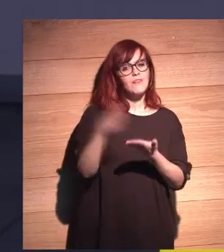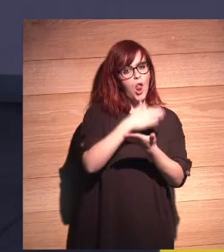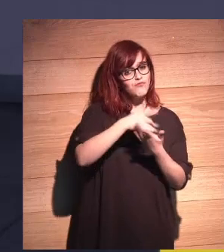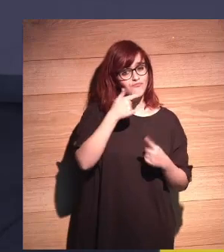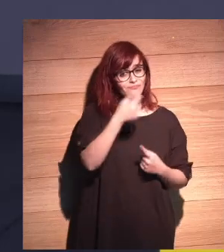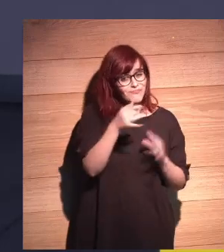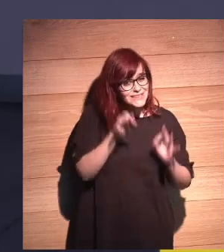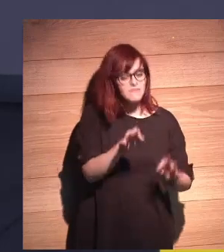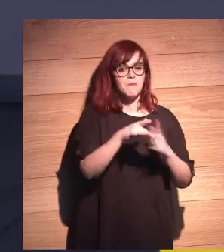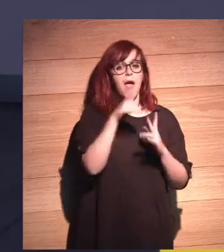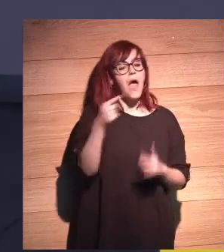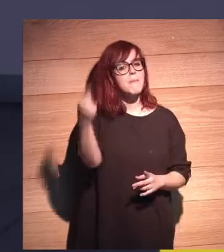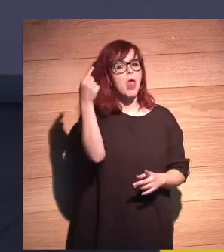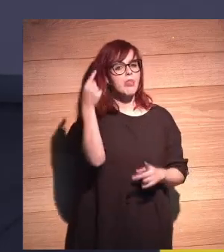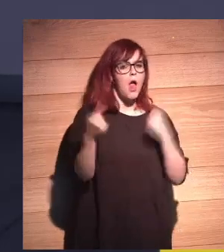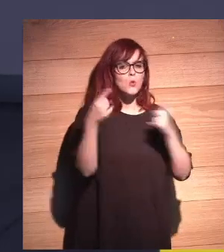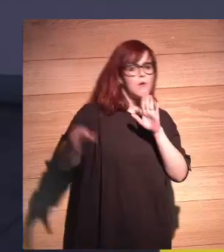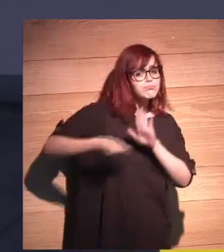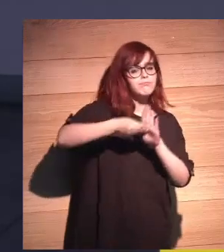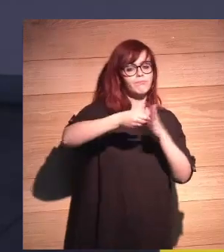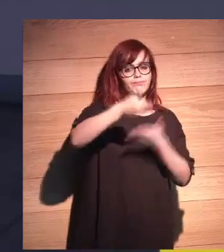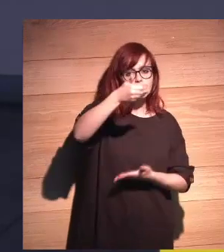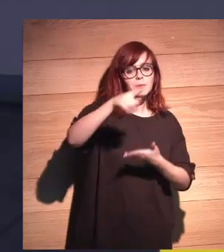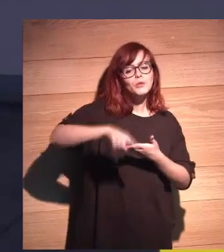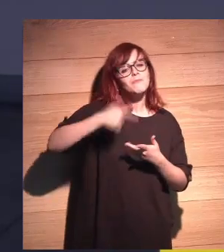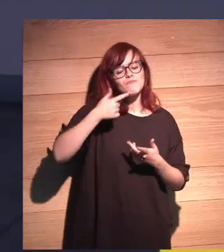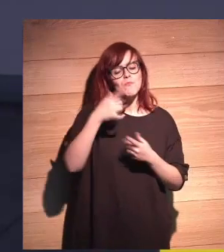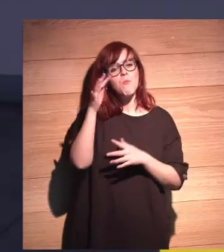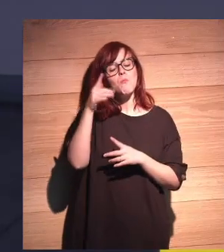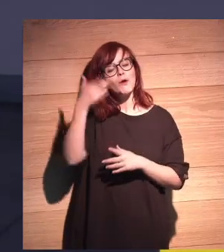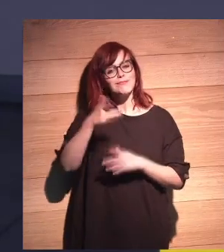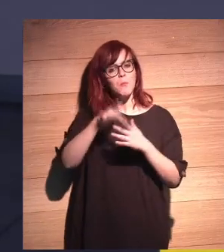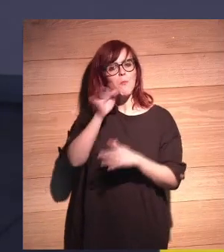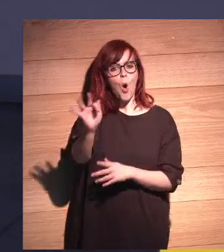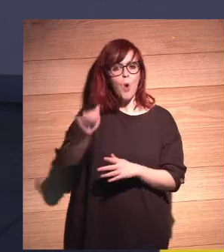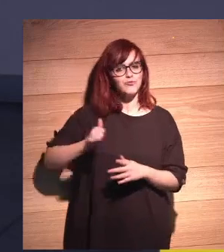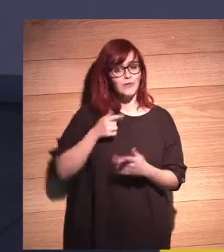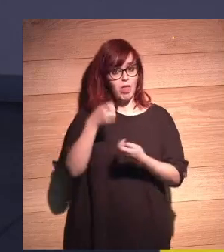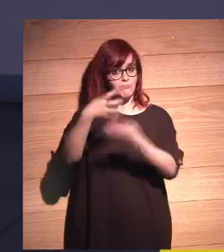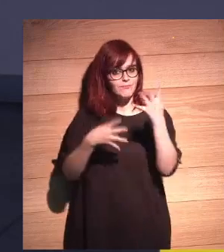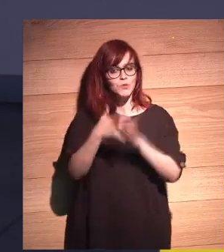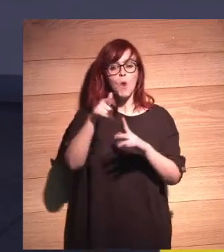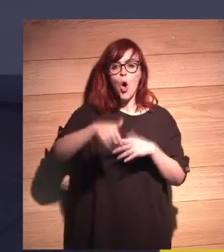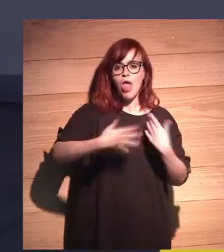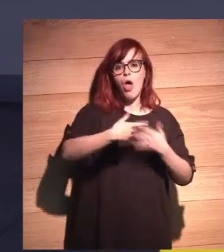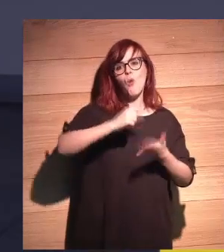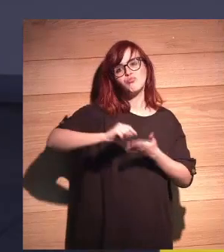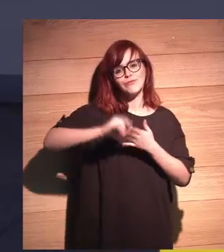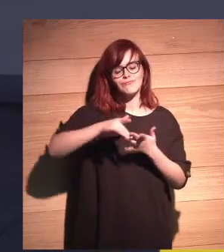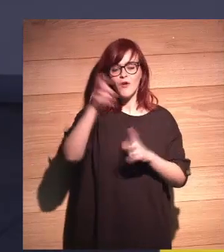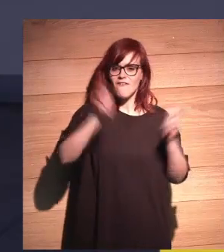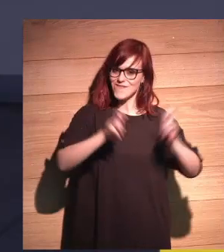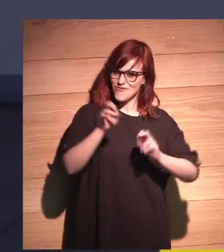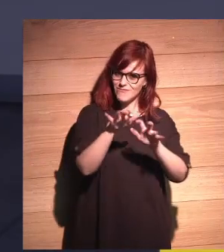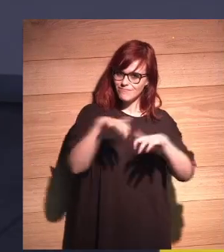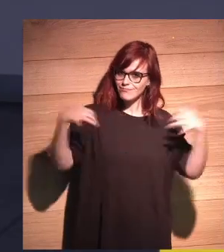señalar algunas de las amenazas, pero sobre todo descubre oportunidades, y aquí hay varios de los autores que justamente lo que nos ayudan es